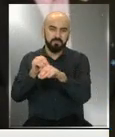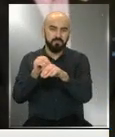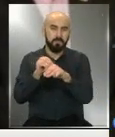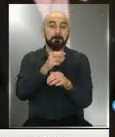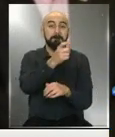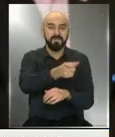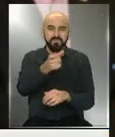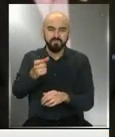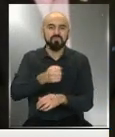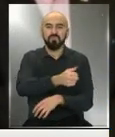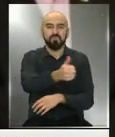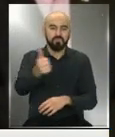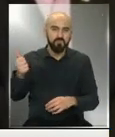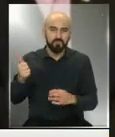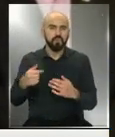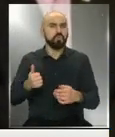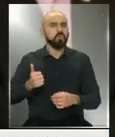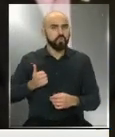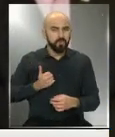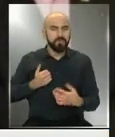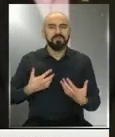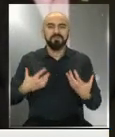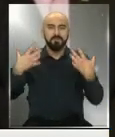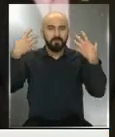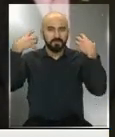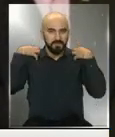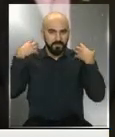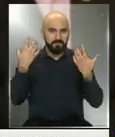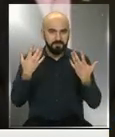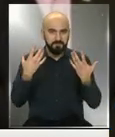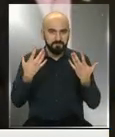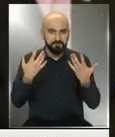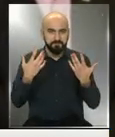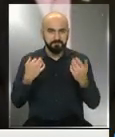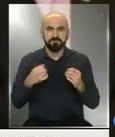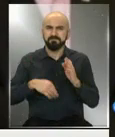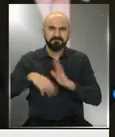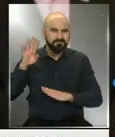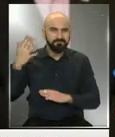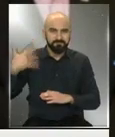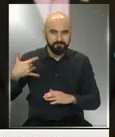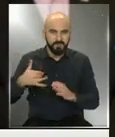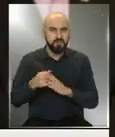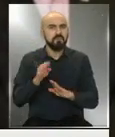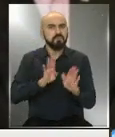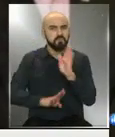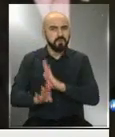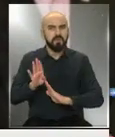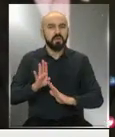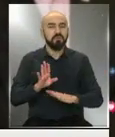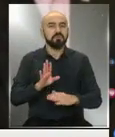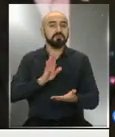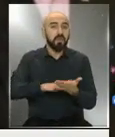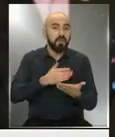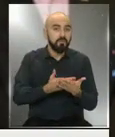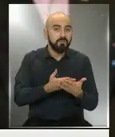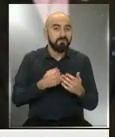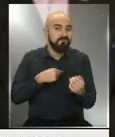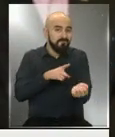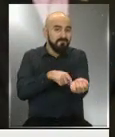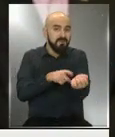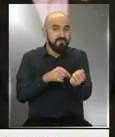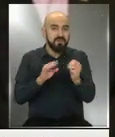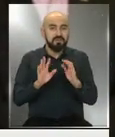cumplan, a que sean responsables y que, ante todo, protejan la salud de su familia y también la